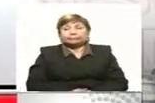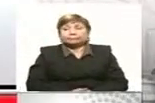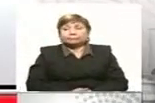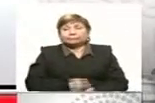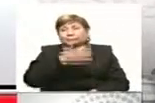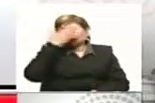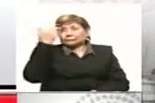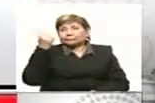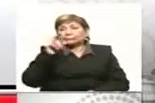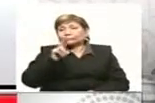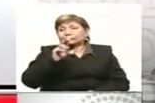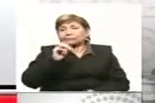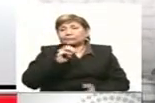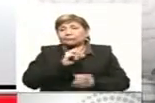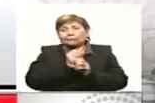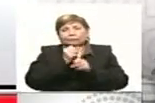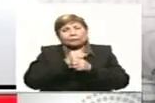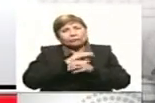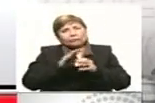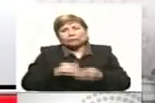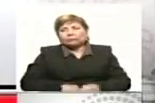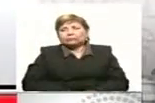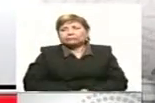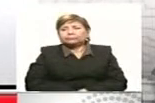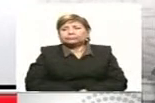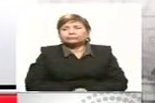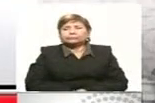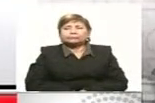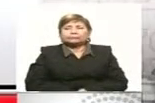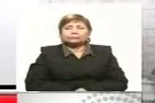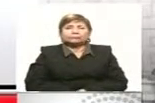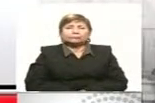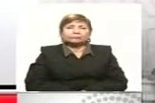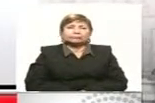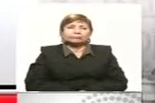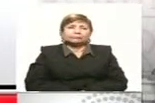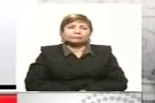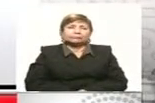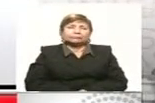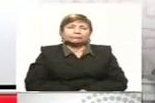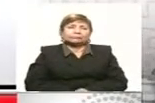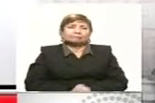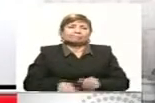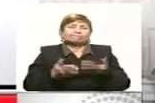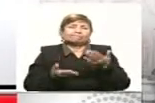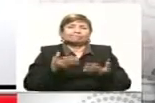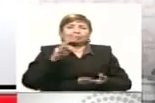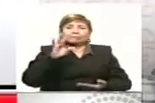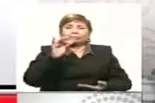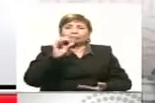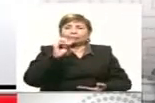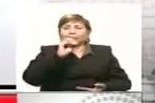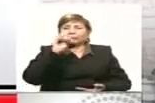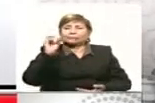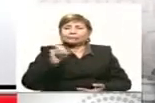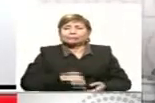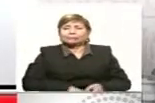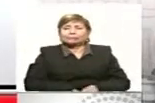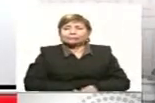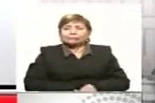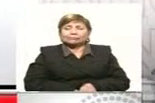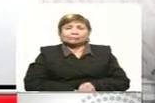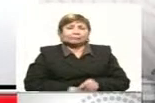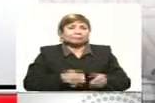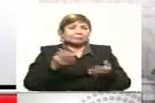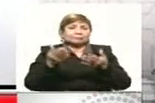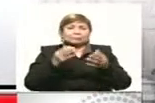el 20% y terminar esa obra. ¿Me explico? Cuando ya la obra está casi al final, porque el 80% de un puente le da el mismo